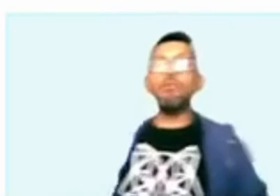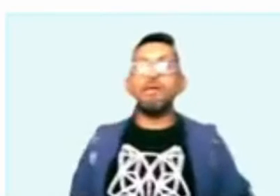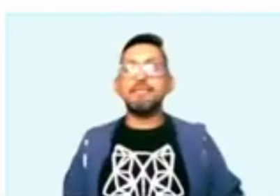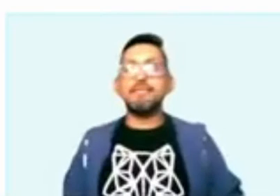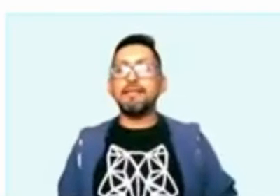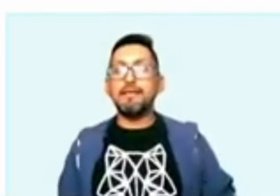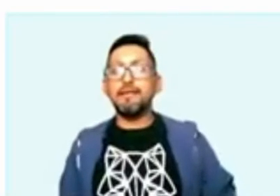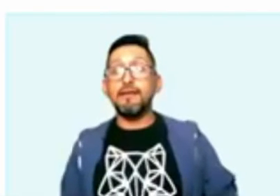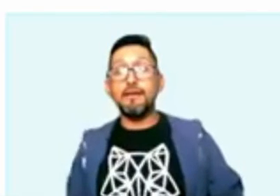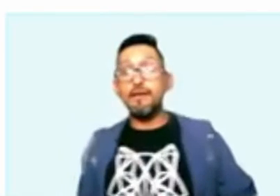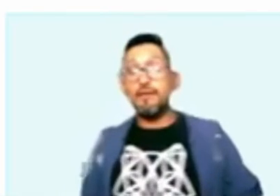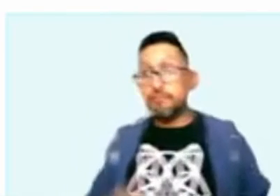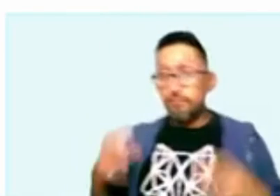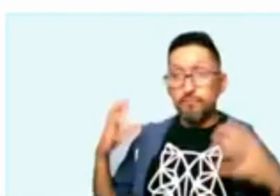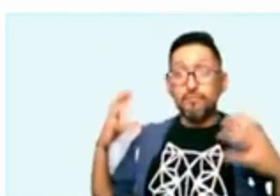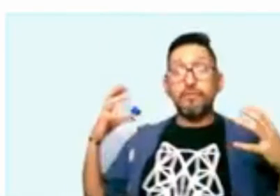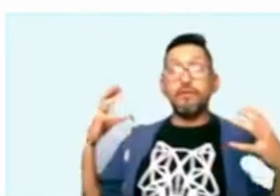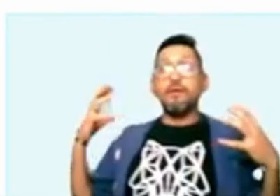fue un